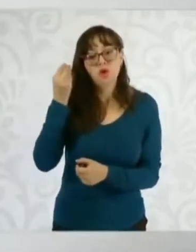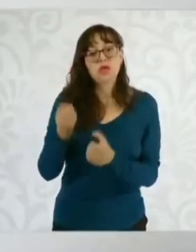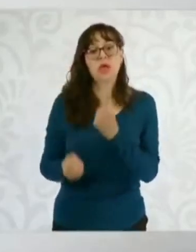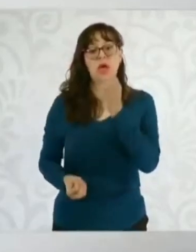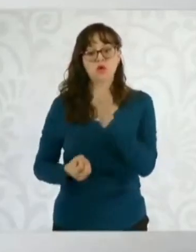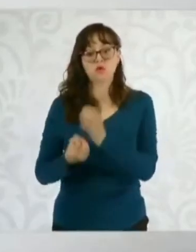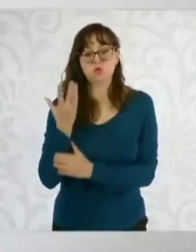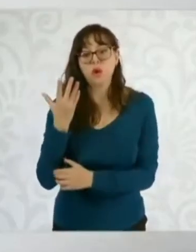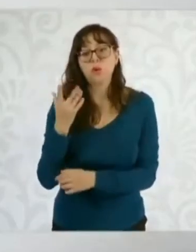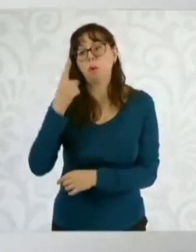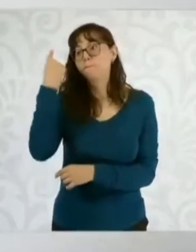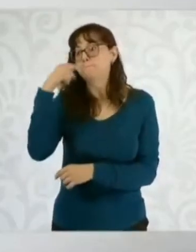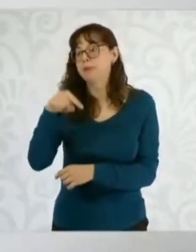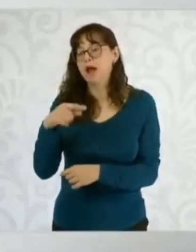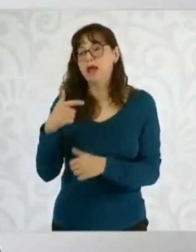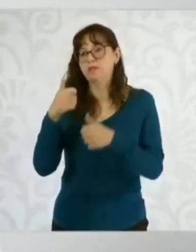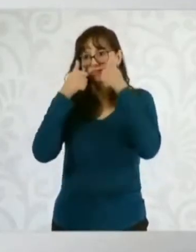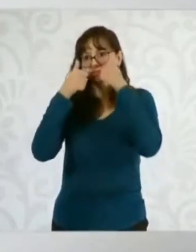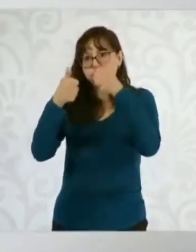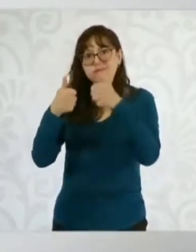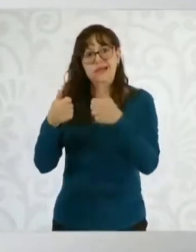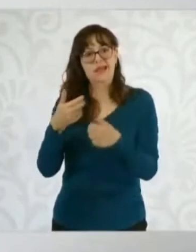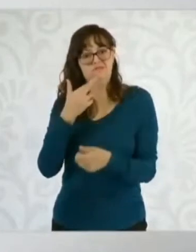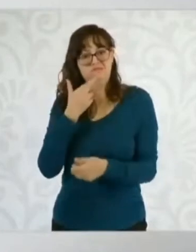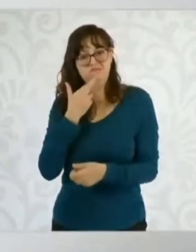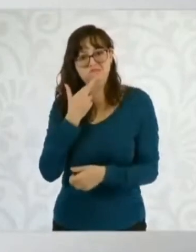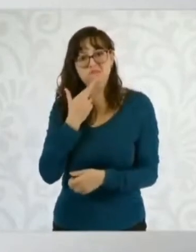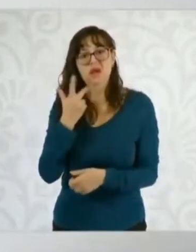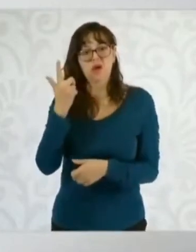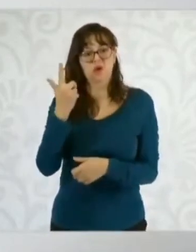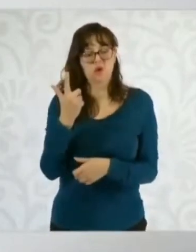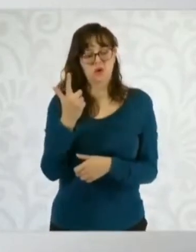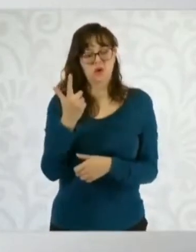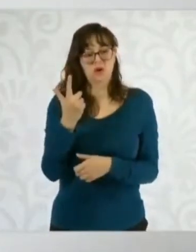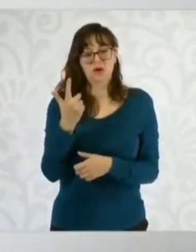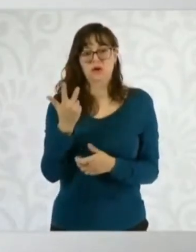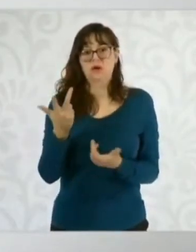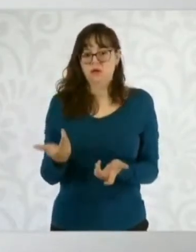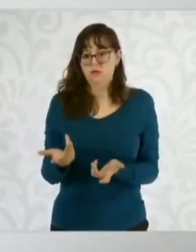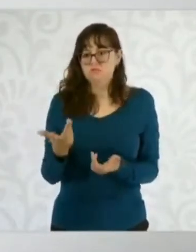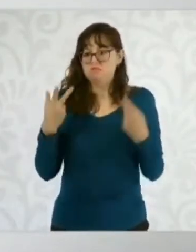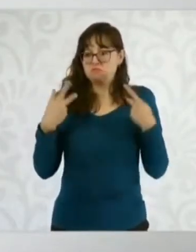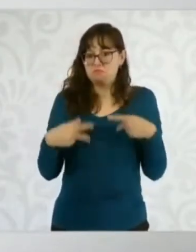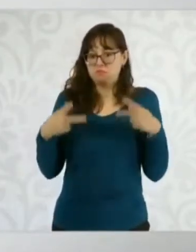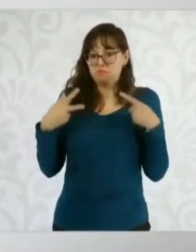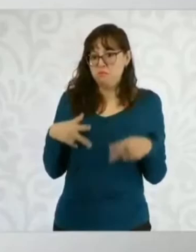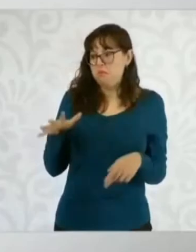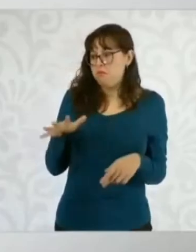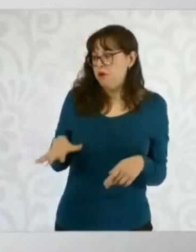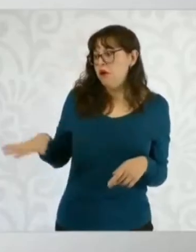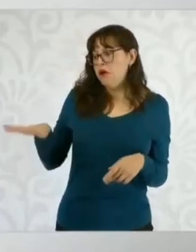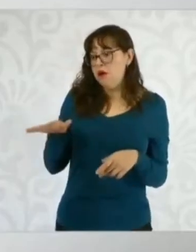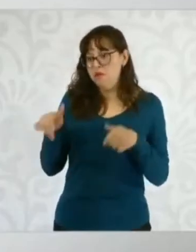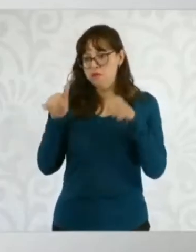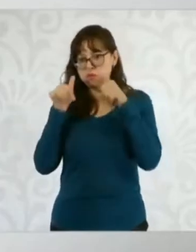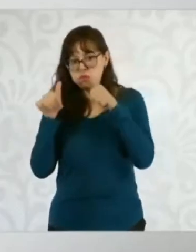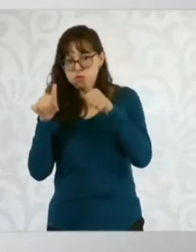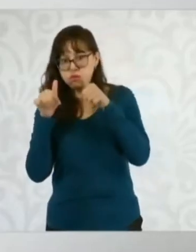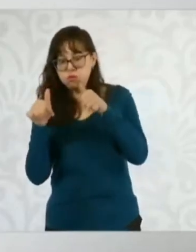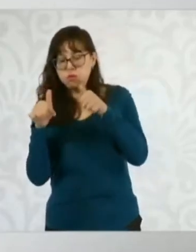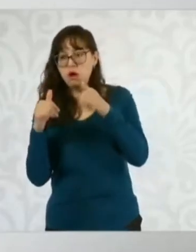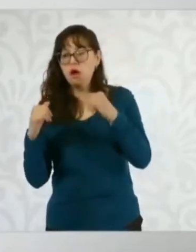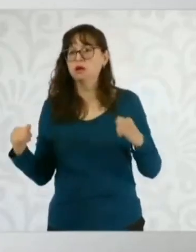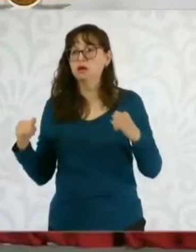para sacarle el mayor provecho y facilitar la relación entre las personas que se atienden en el bienestar y la